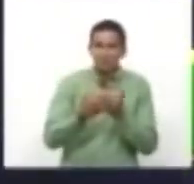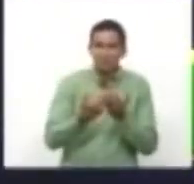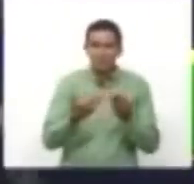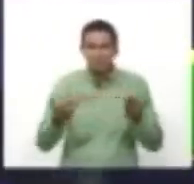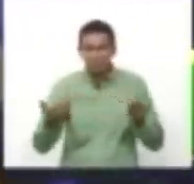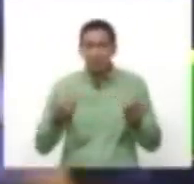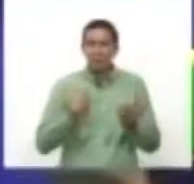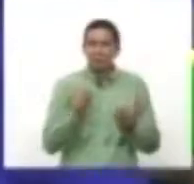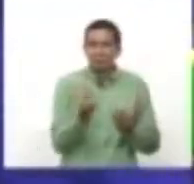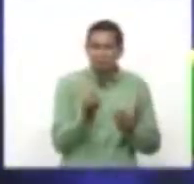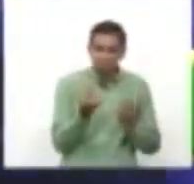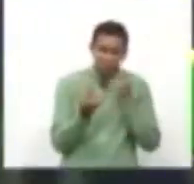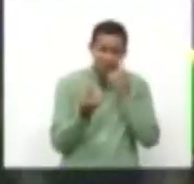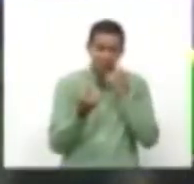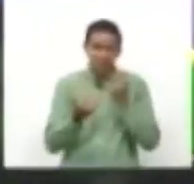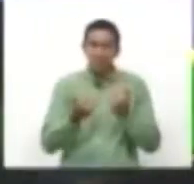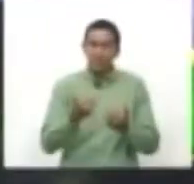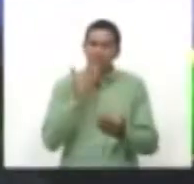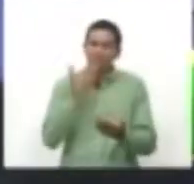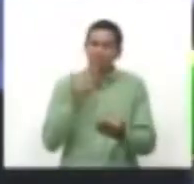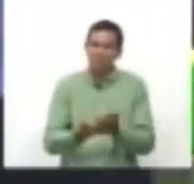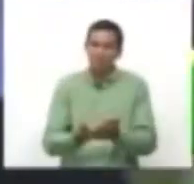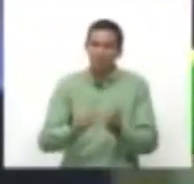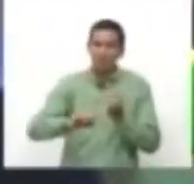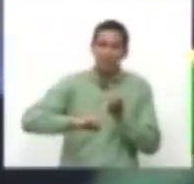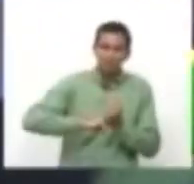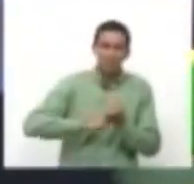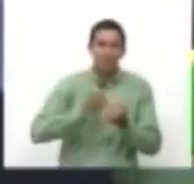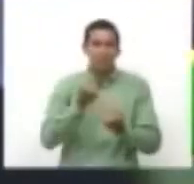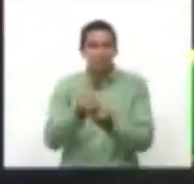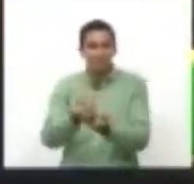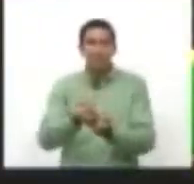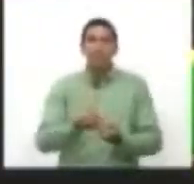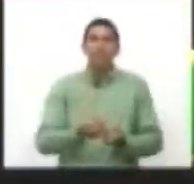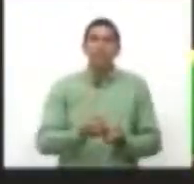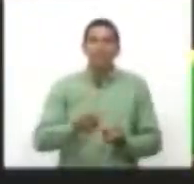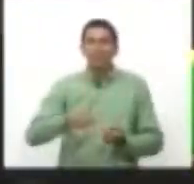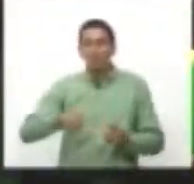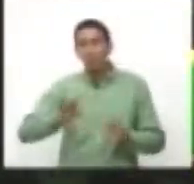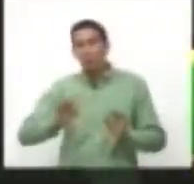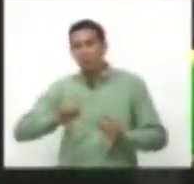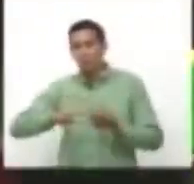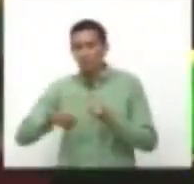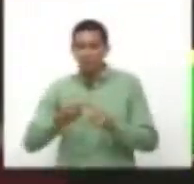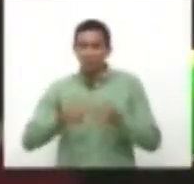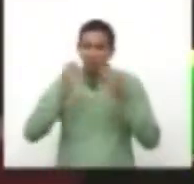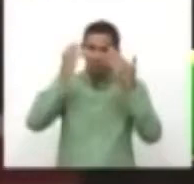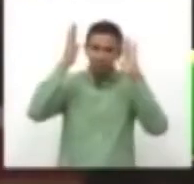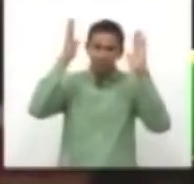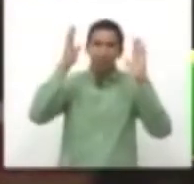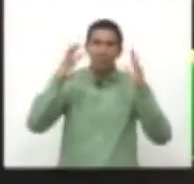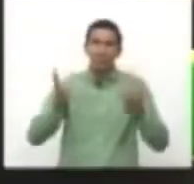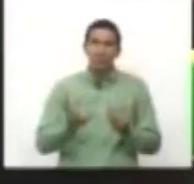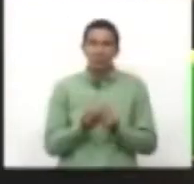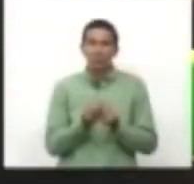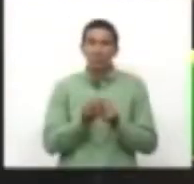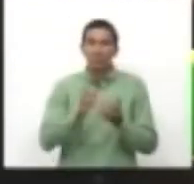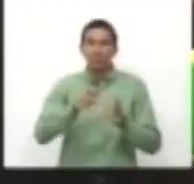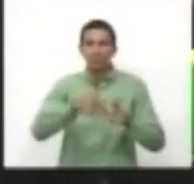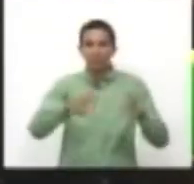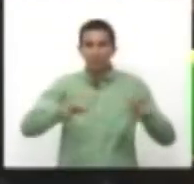y apoyo. En esta fecha especial, las parejas o amigos acostumbran celebrarlo, y qué mejor hacerlo que en el Rancho